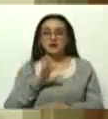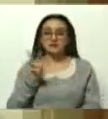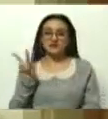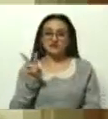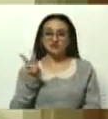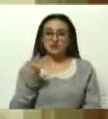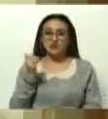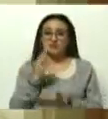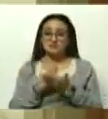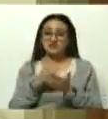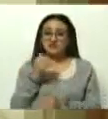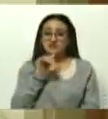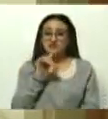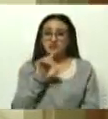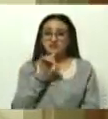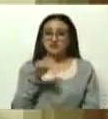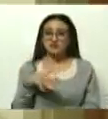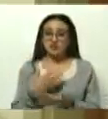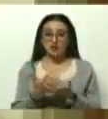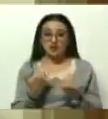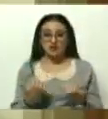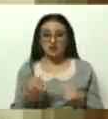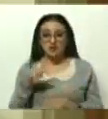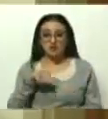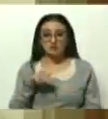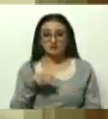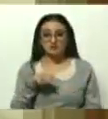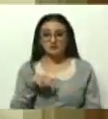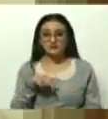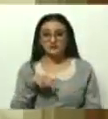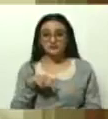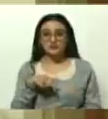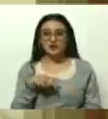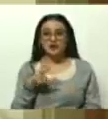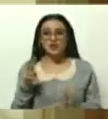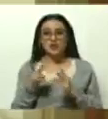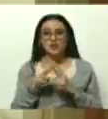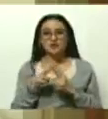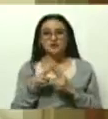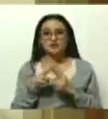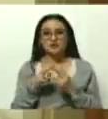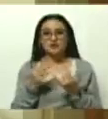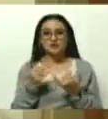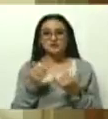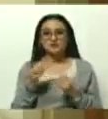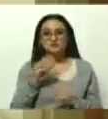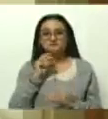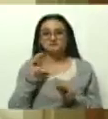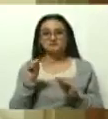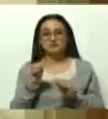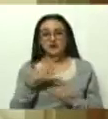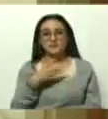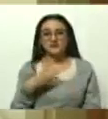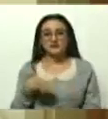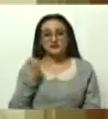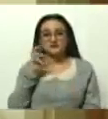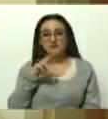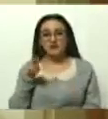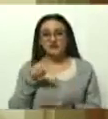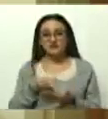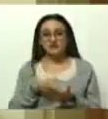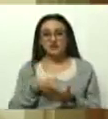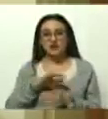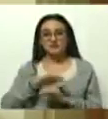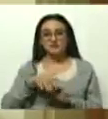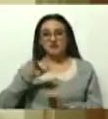nación. Es parte de la información que nosotros podemos compartir con ustedes a esta hora de este encuentro fructífero, así lo ha llamado el presidente de la Asamblea Nacional, el